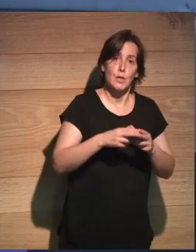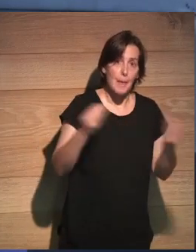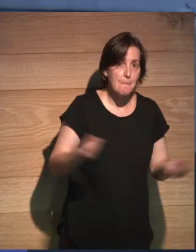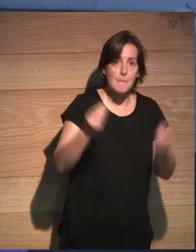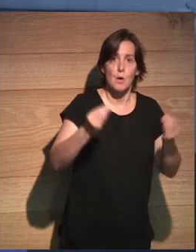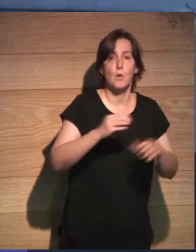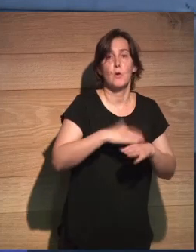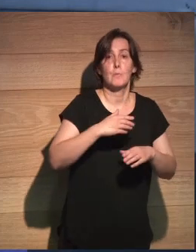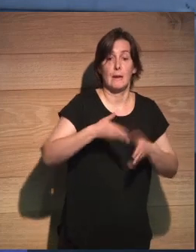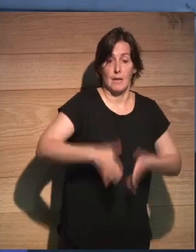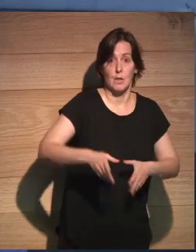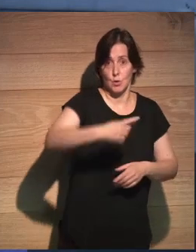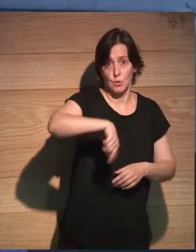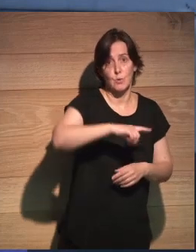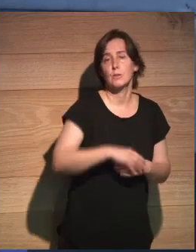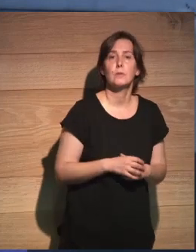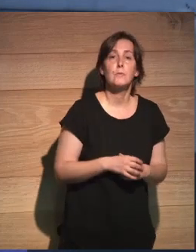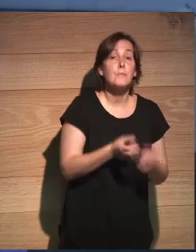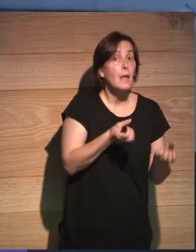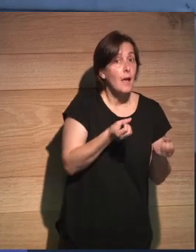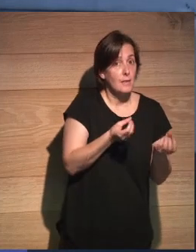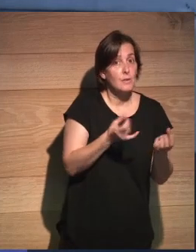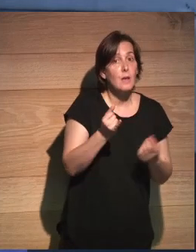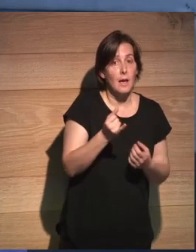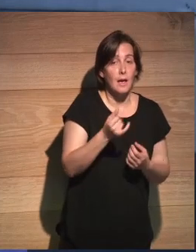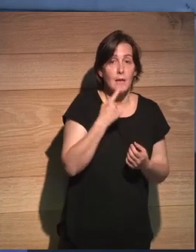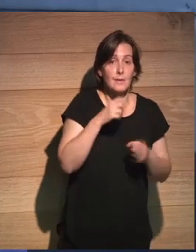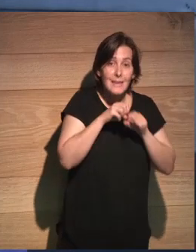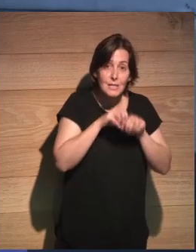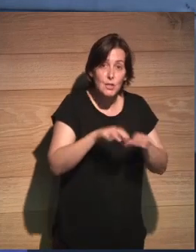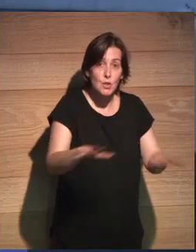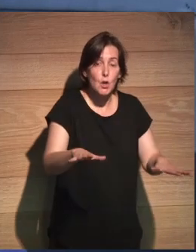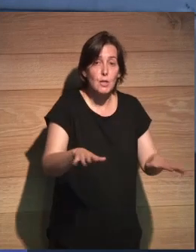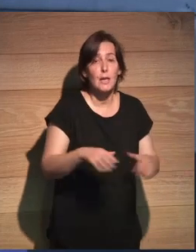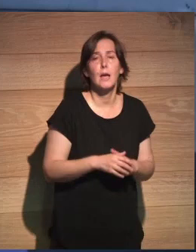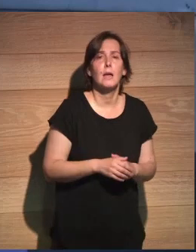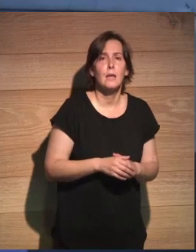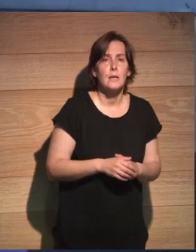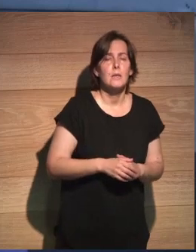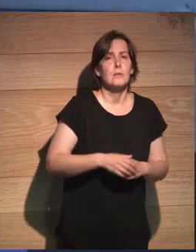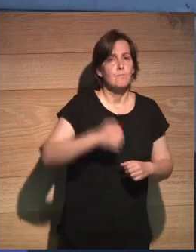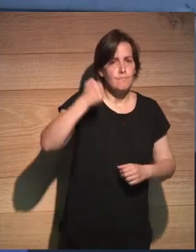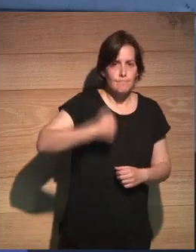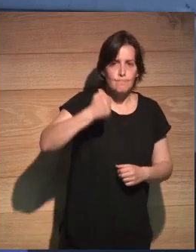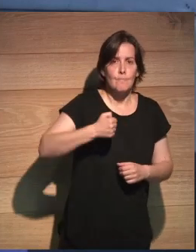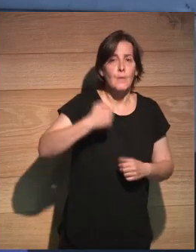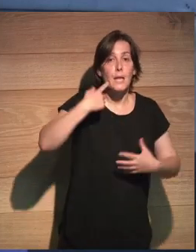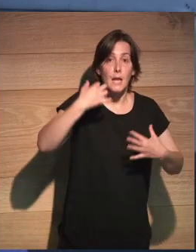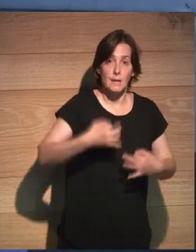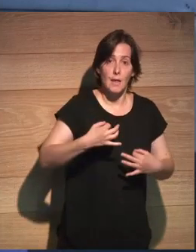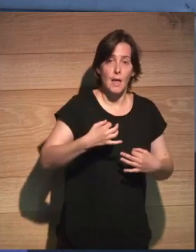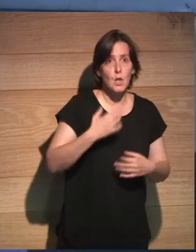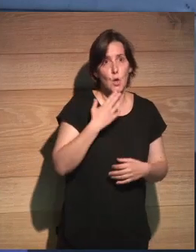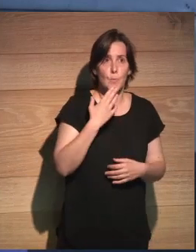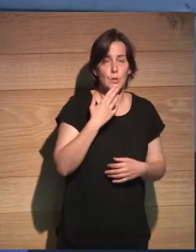Y hay datos más que sobrados. La historia se empeña en ser tozuda con la realidad de que solo con